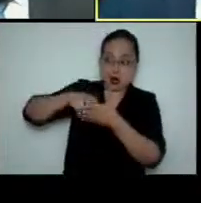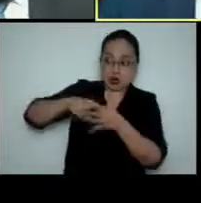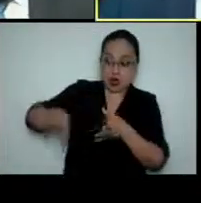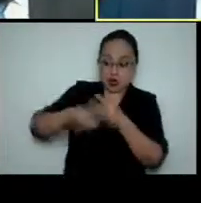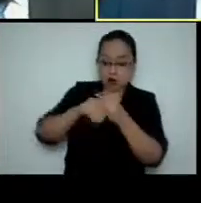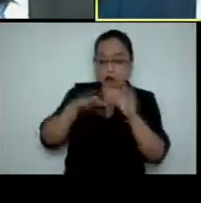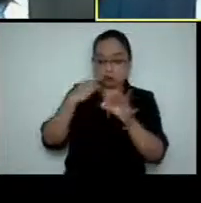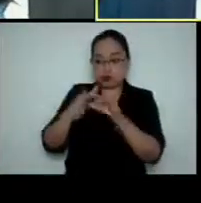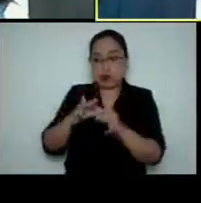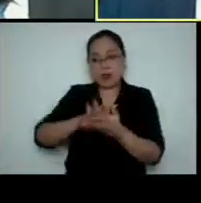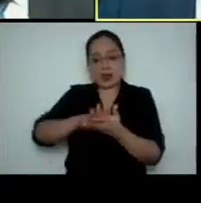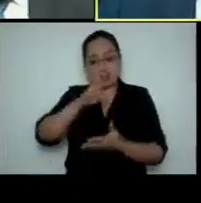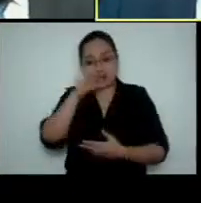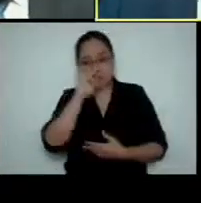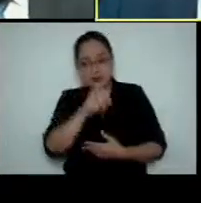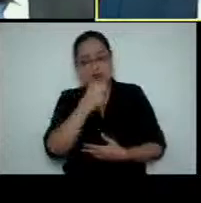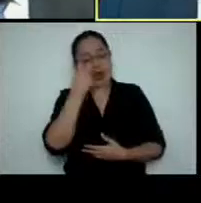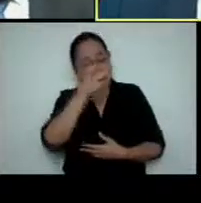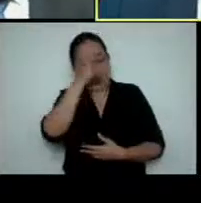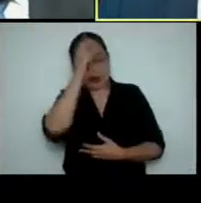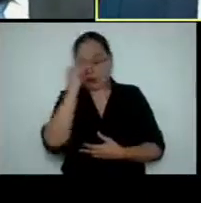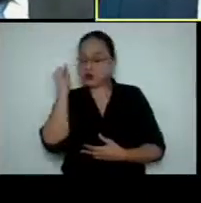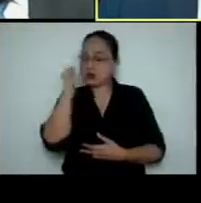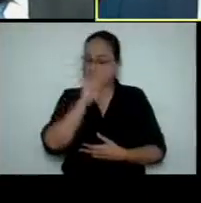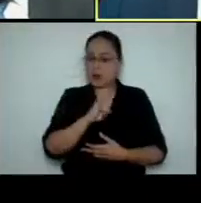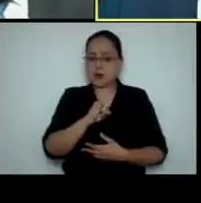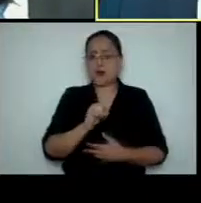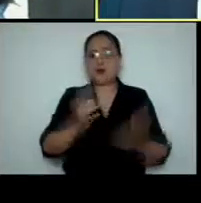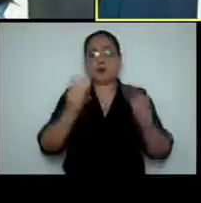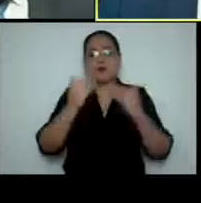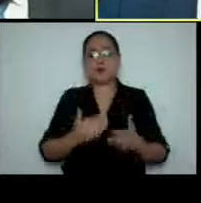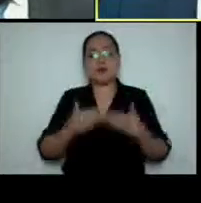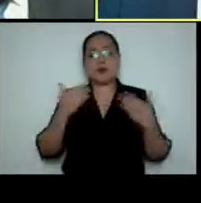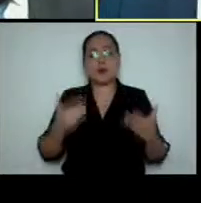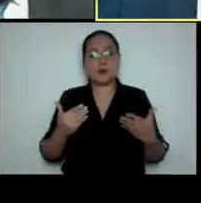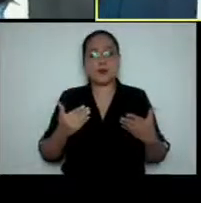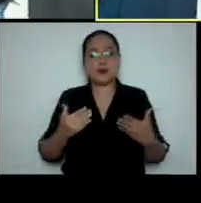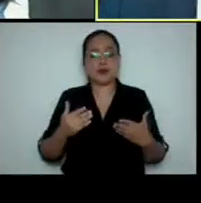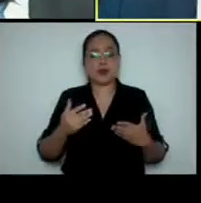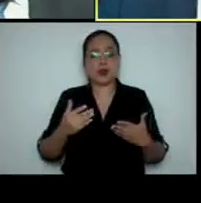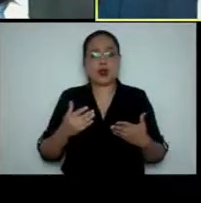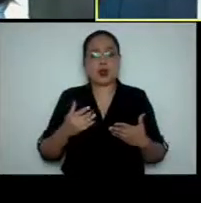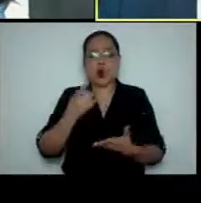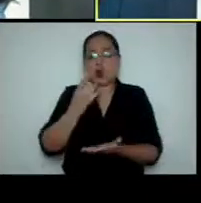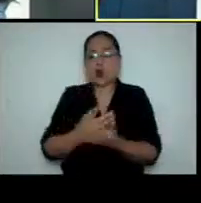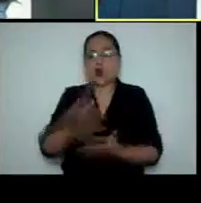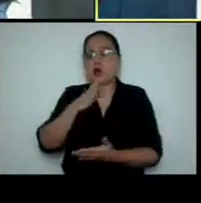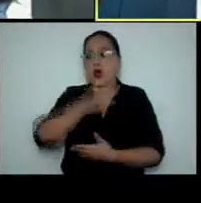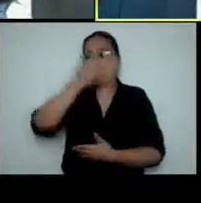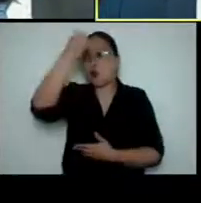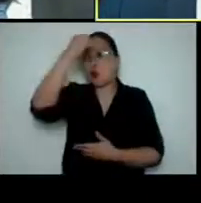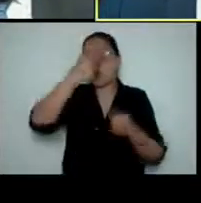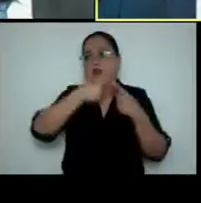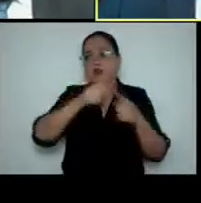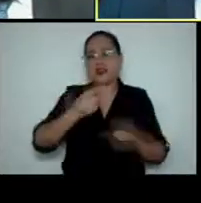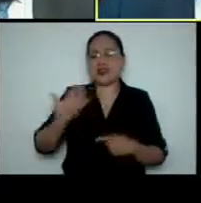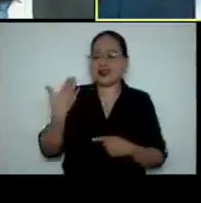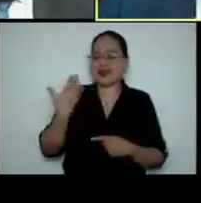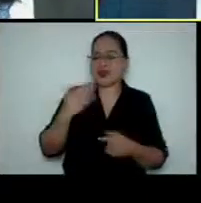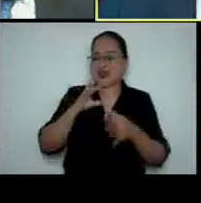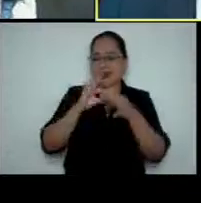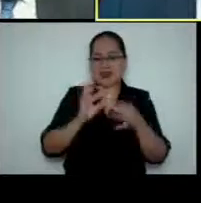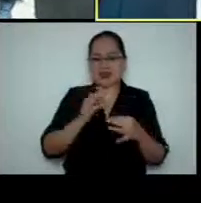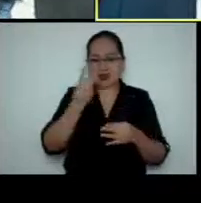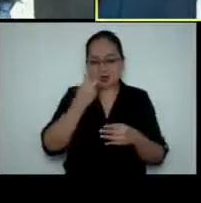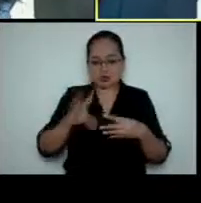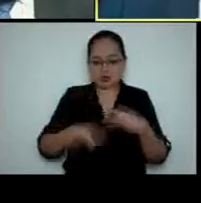hay mayorías. Estaría a favor del proyecto modificado con la reserva de un voto concurrente en los términos de mi intervención. Sería